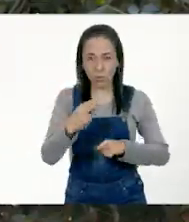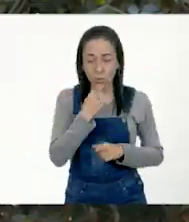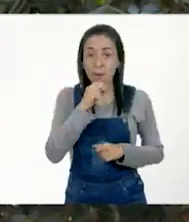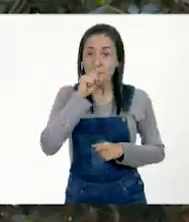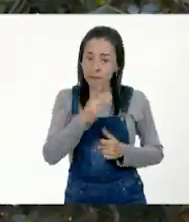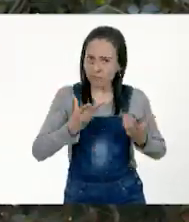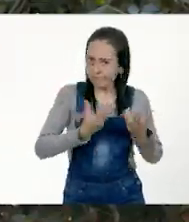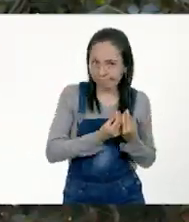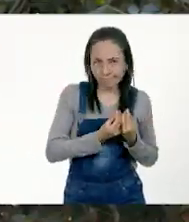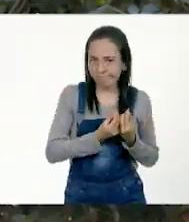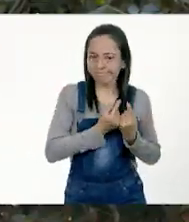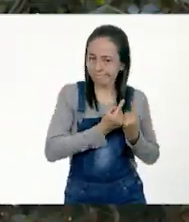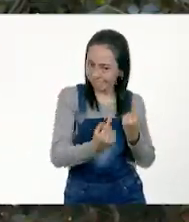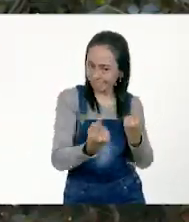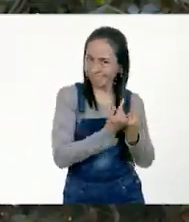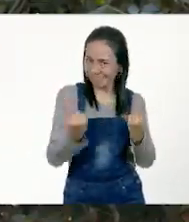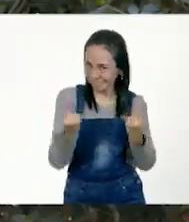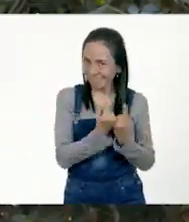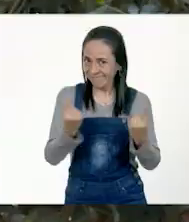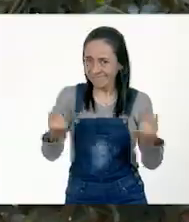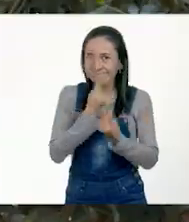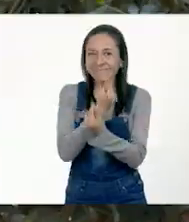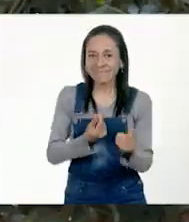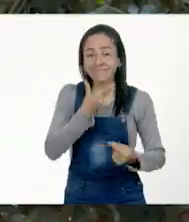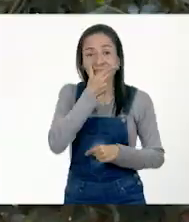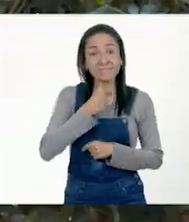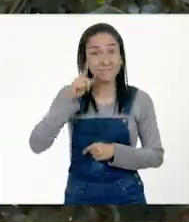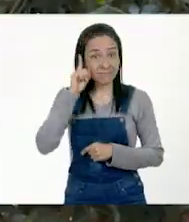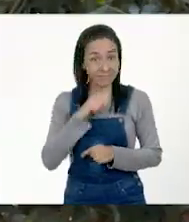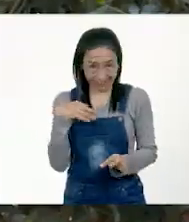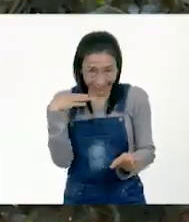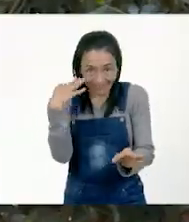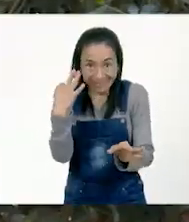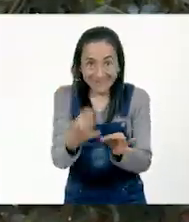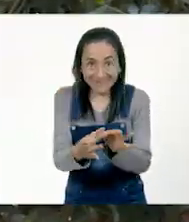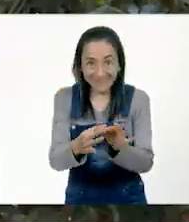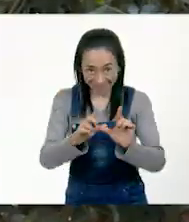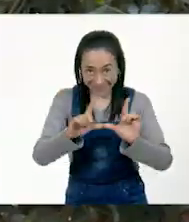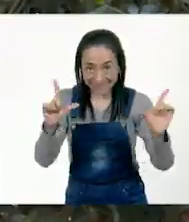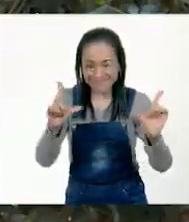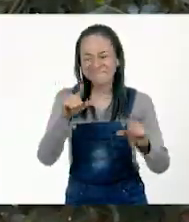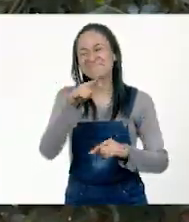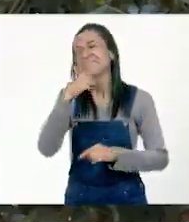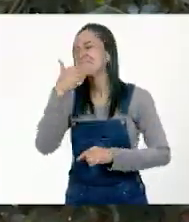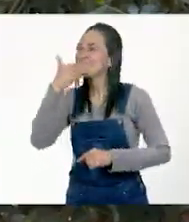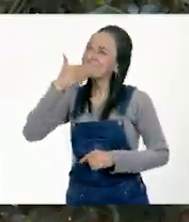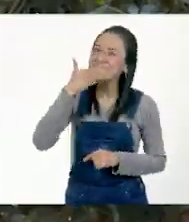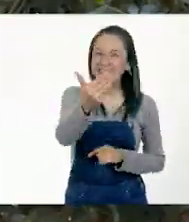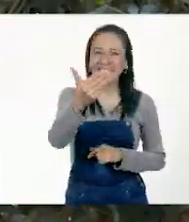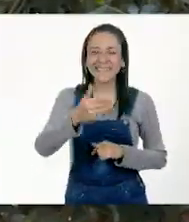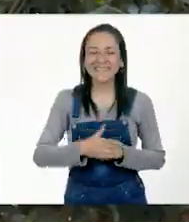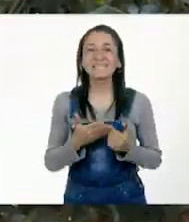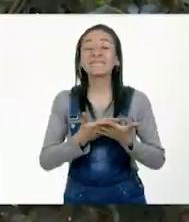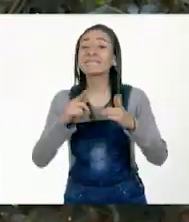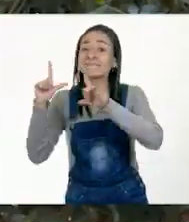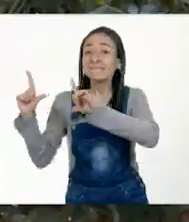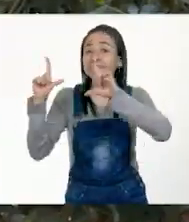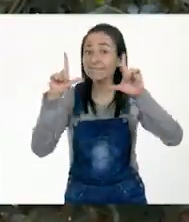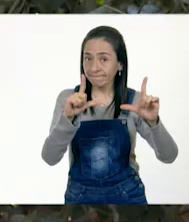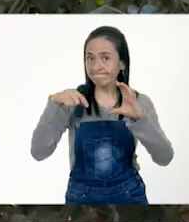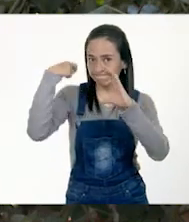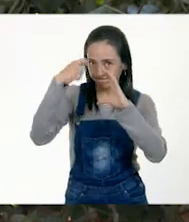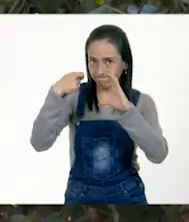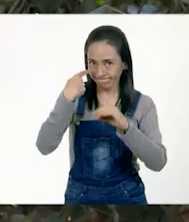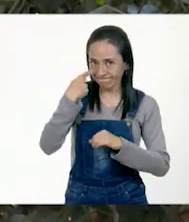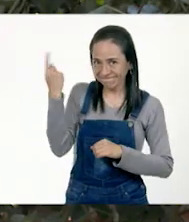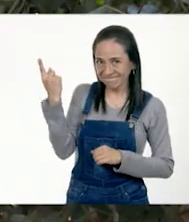distancia. ¿Listas? ¿Listos? ¡Muy bien! ¡Vamos a ver el siguiente